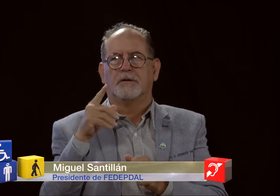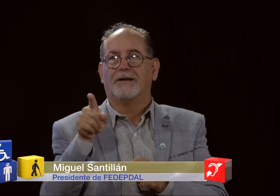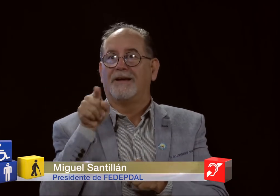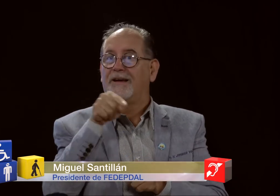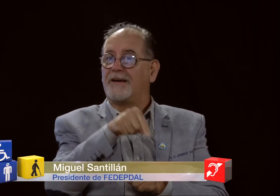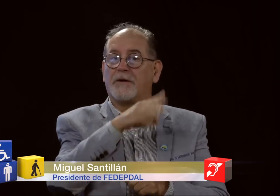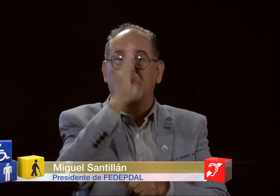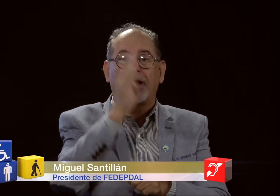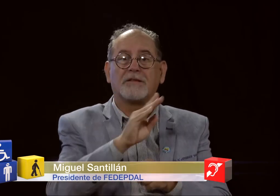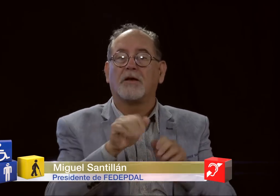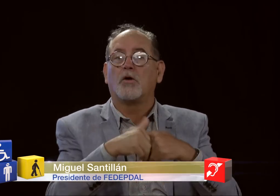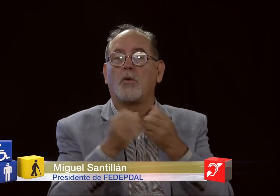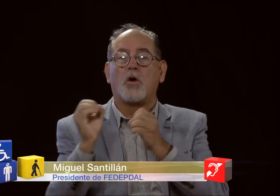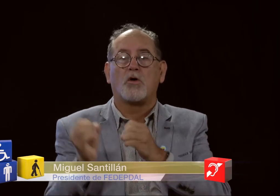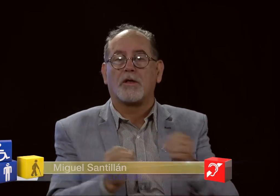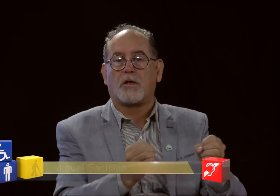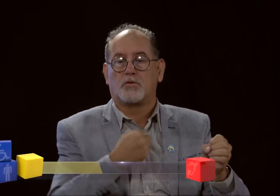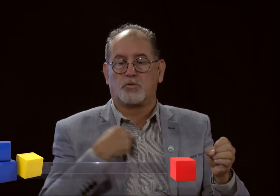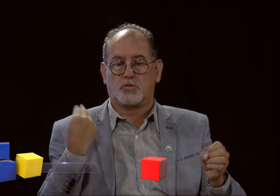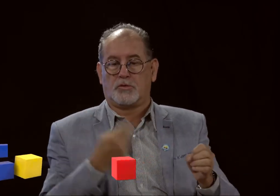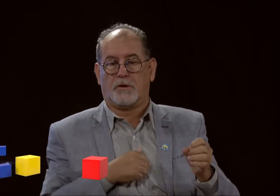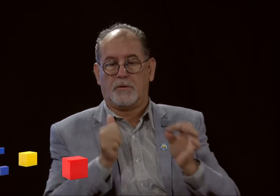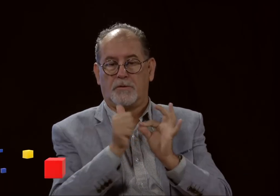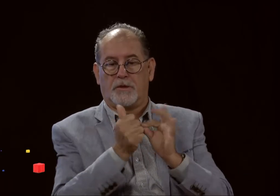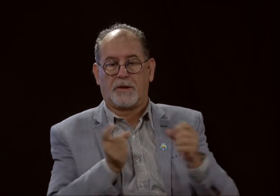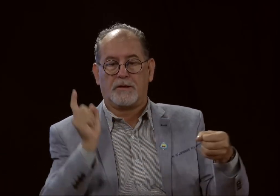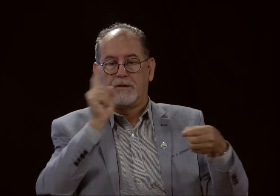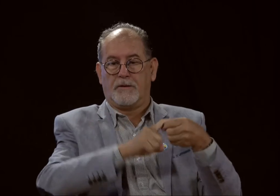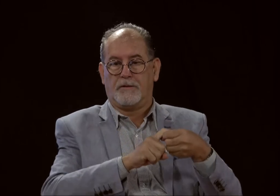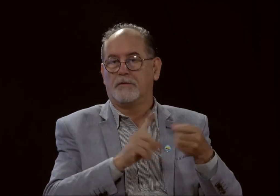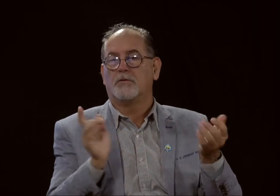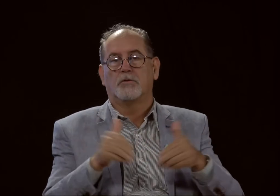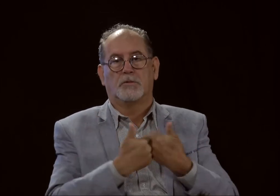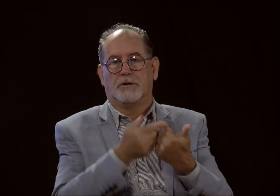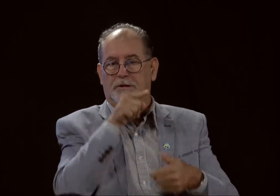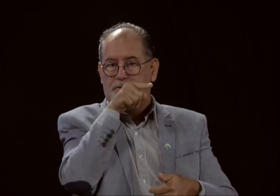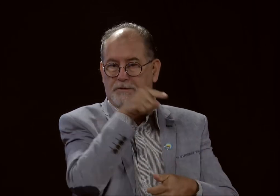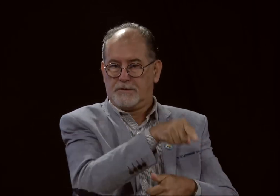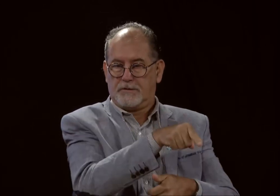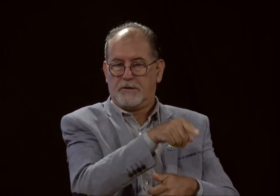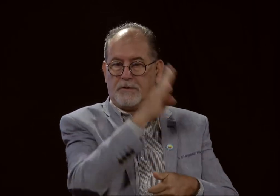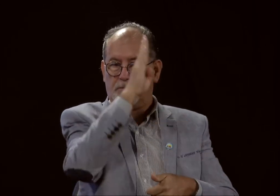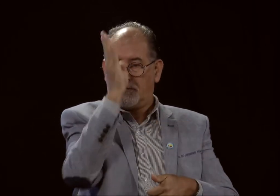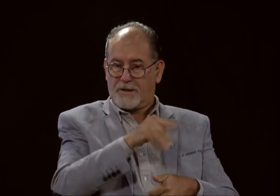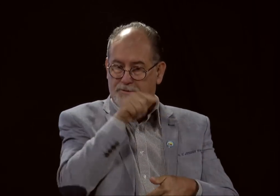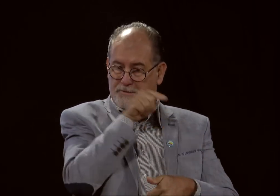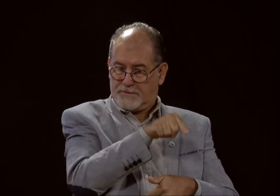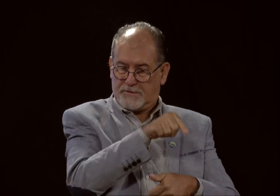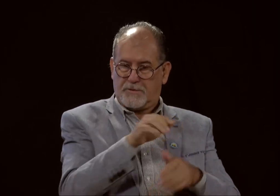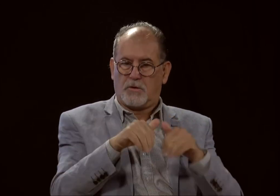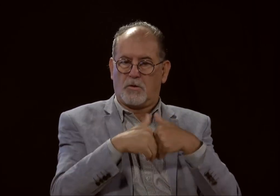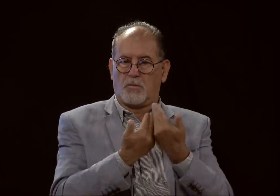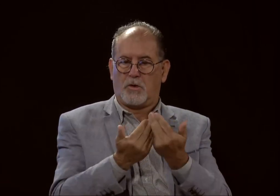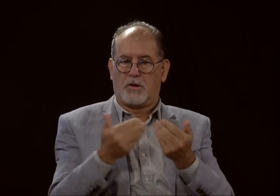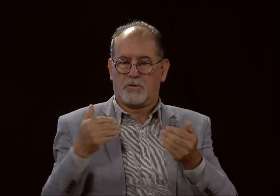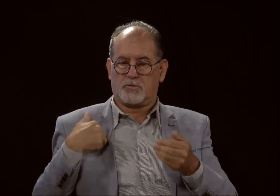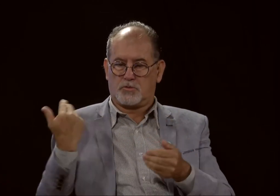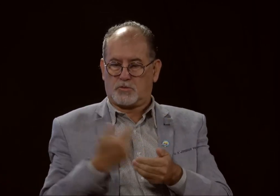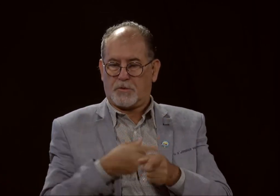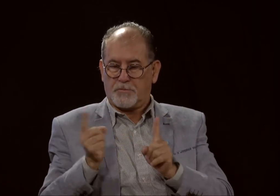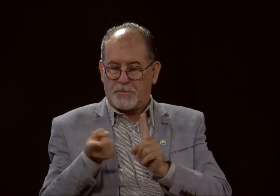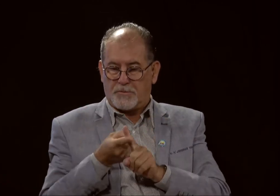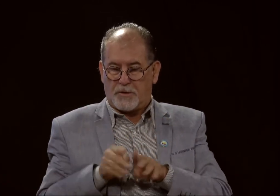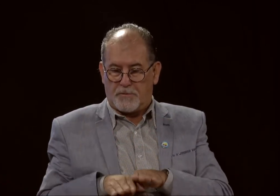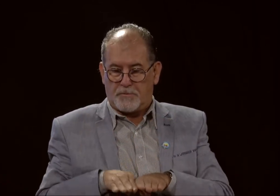2014. ¿Y cómo fue organizado? Fedevdal asistió en